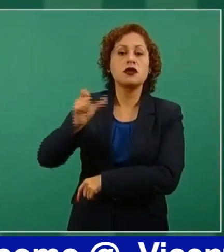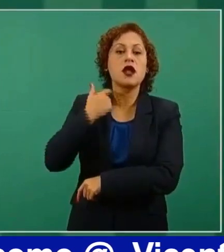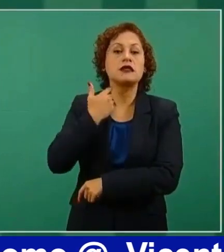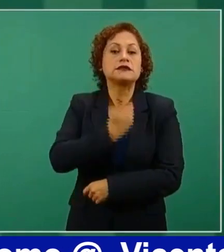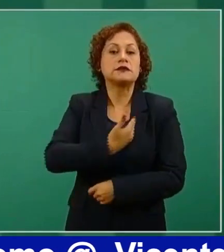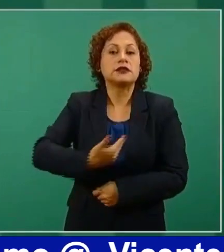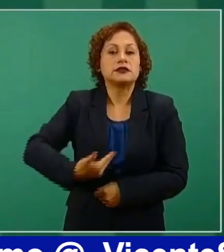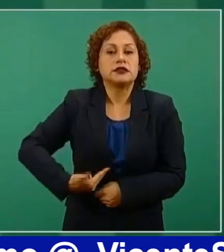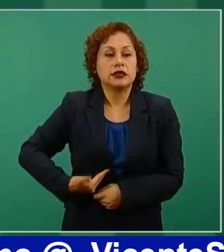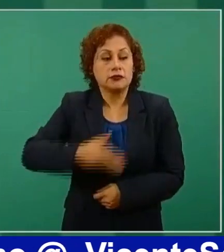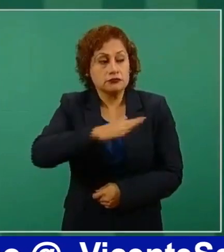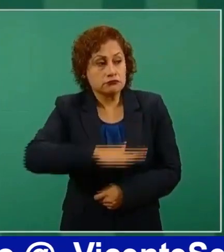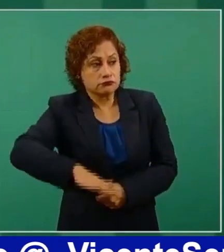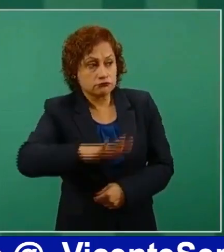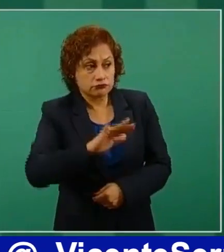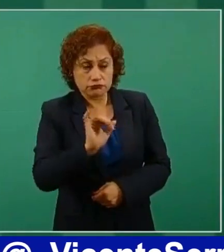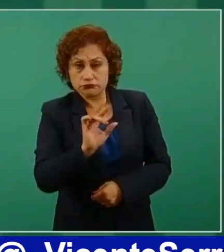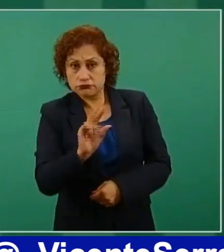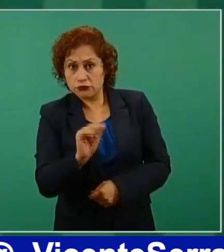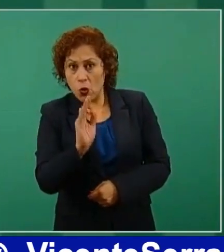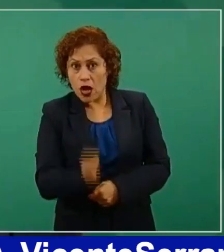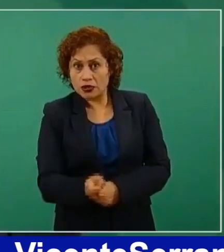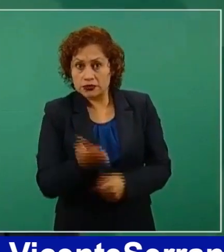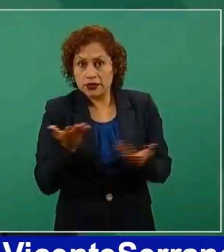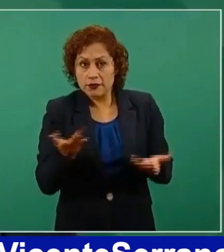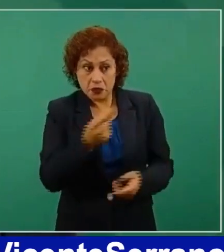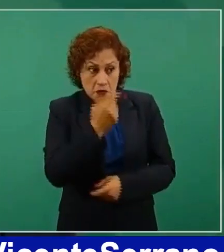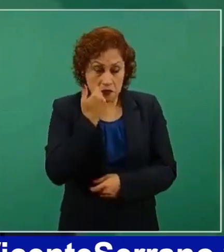si se quiere o no, si se considera